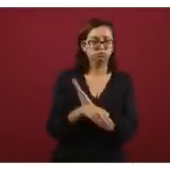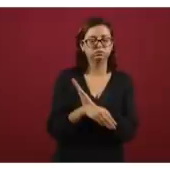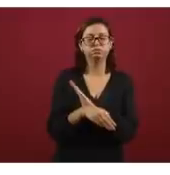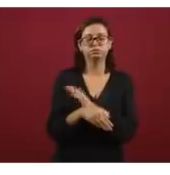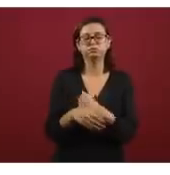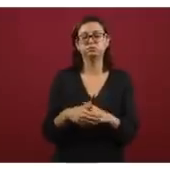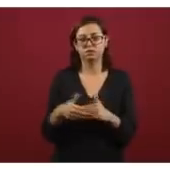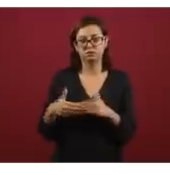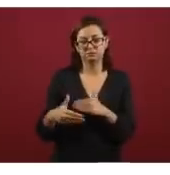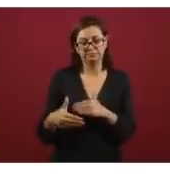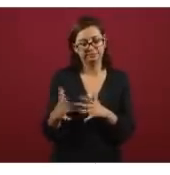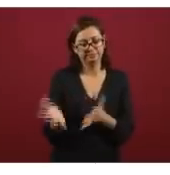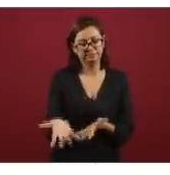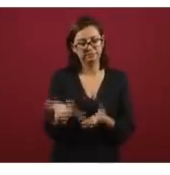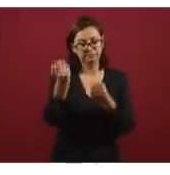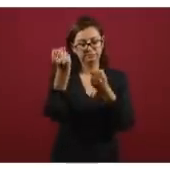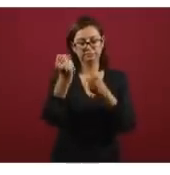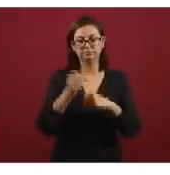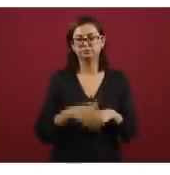1.626.000. Ahora bien,